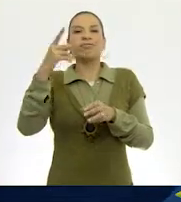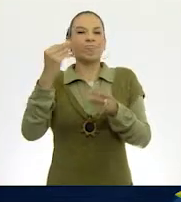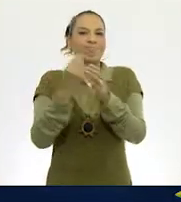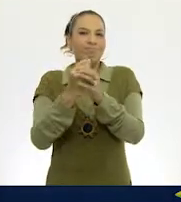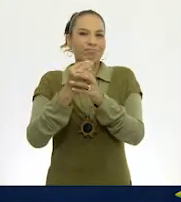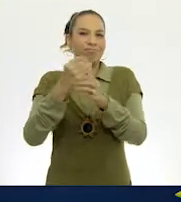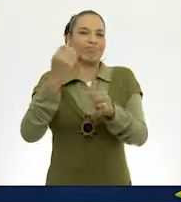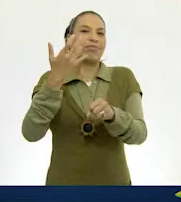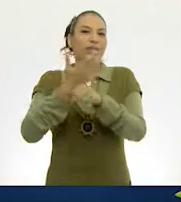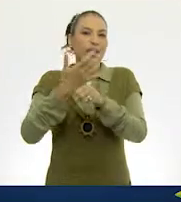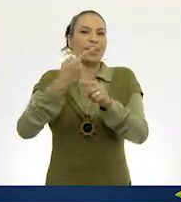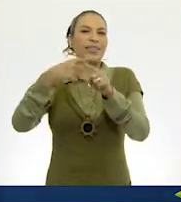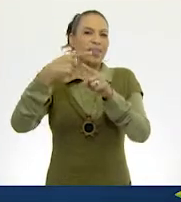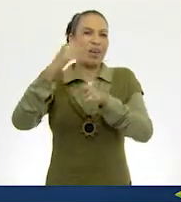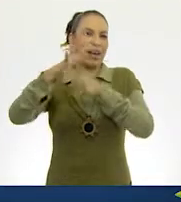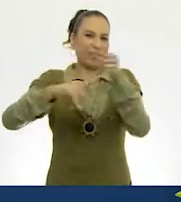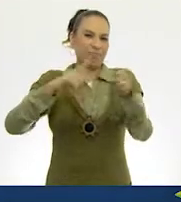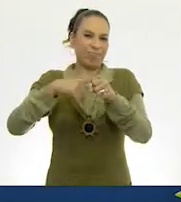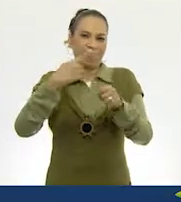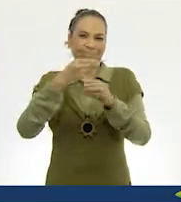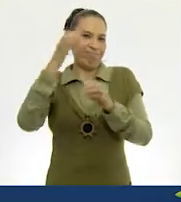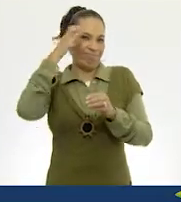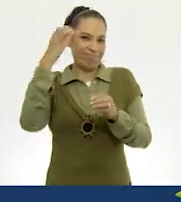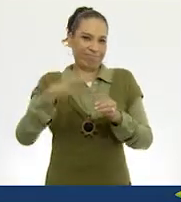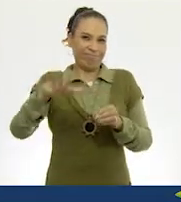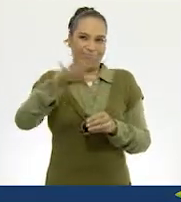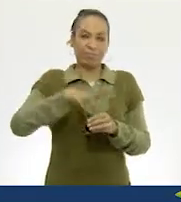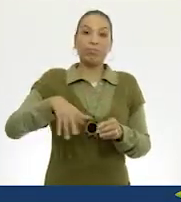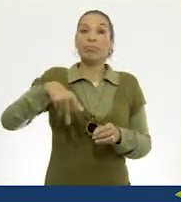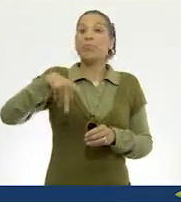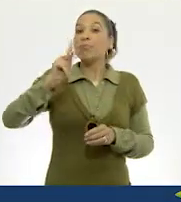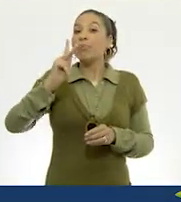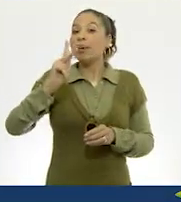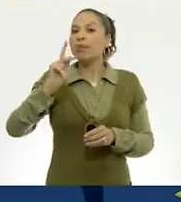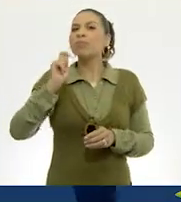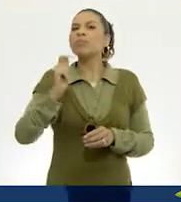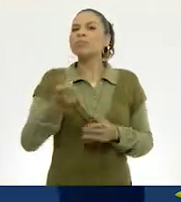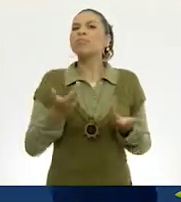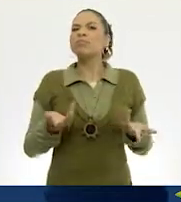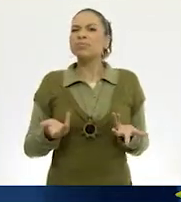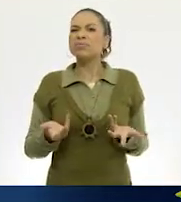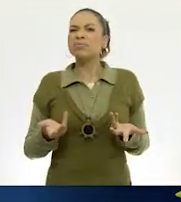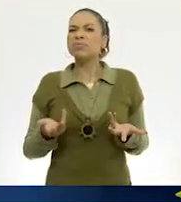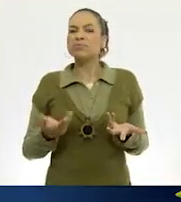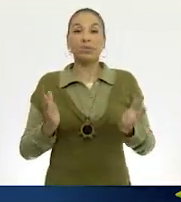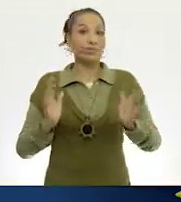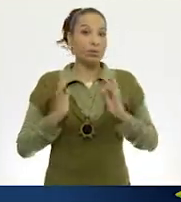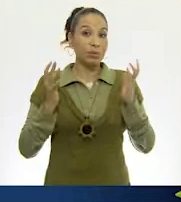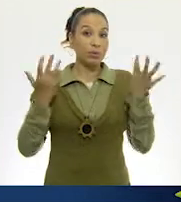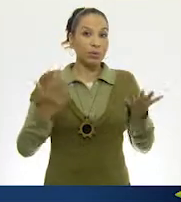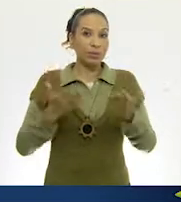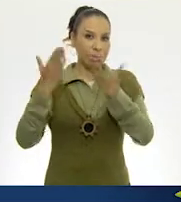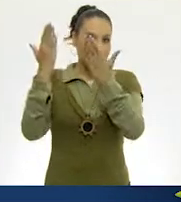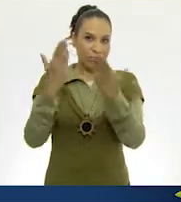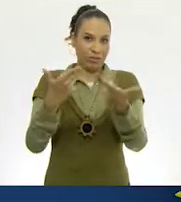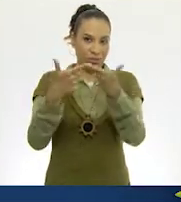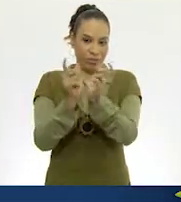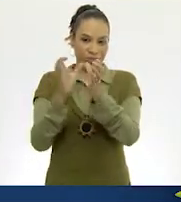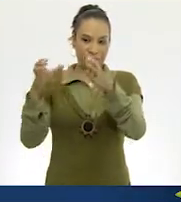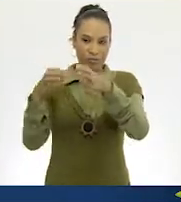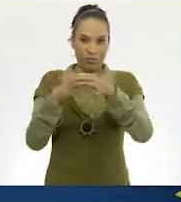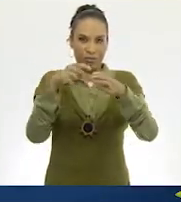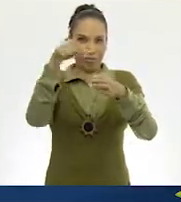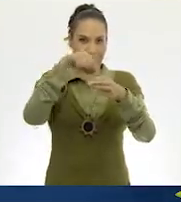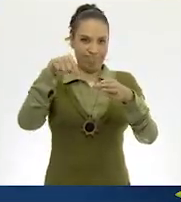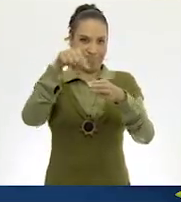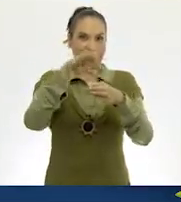con varias especies de depredadores, pero básicamente la sorpresa es que llega un grupo de depredadores